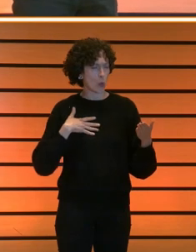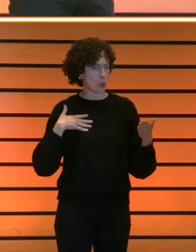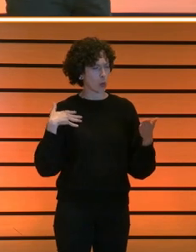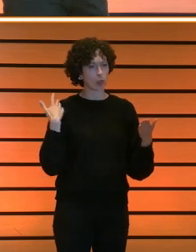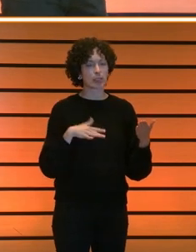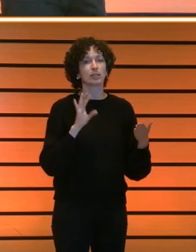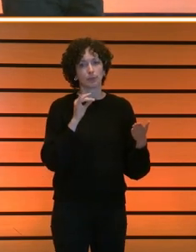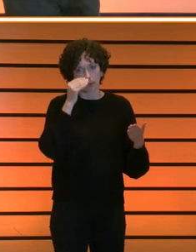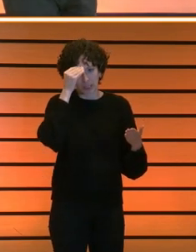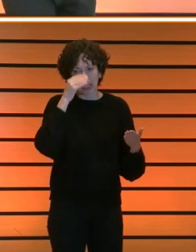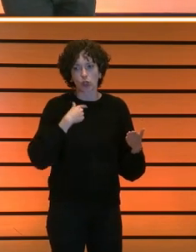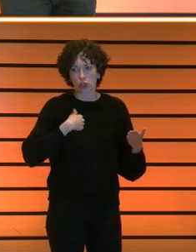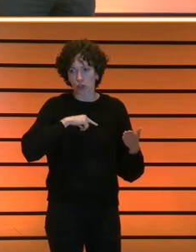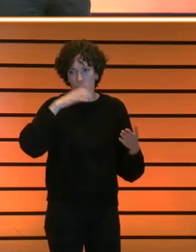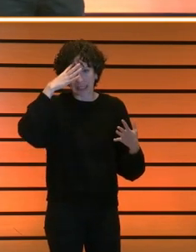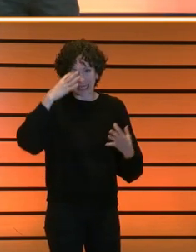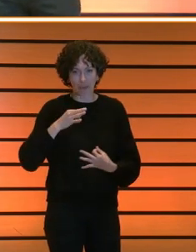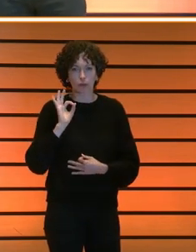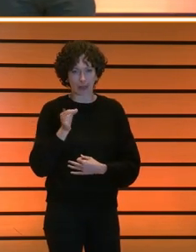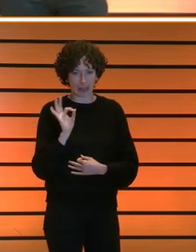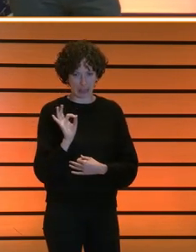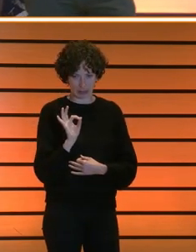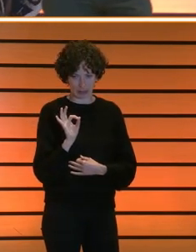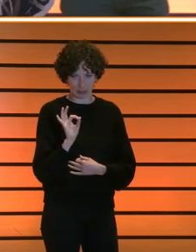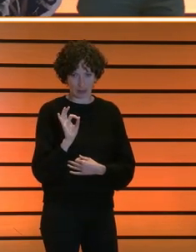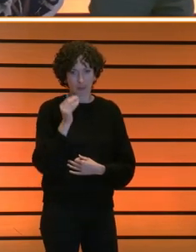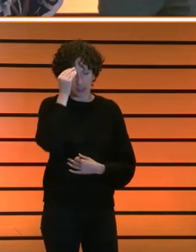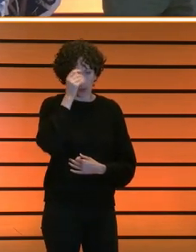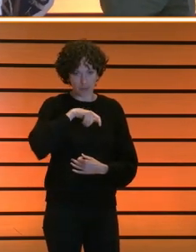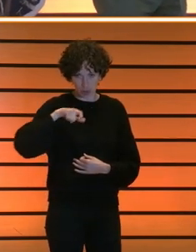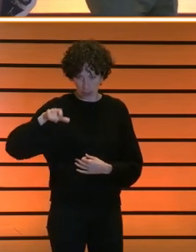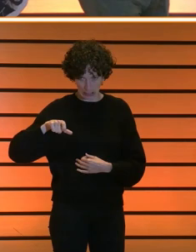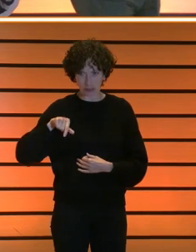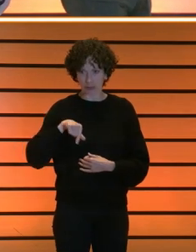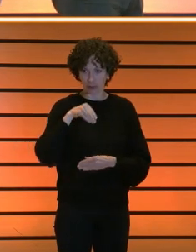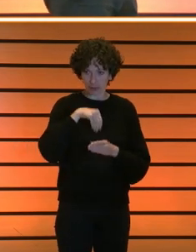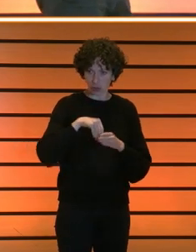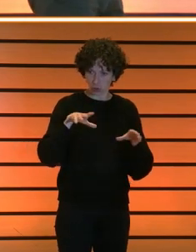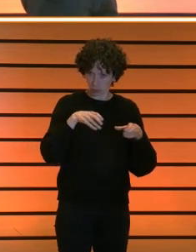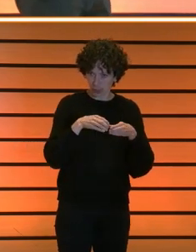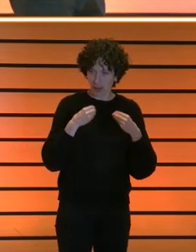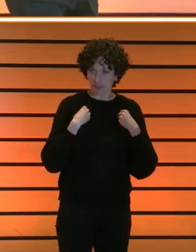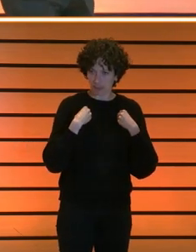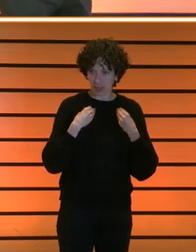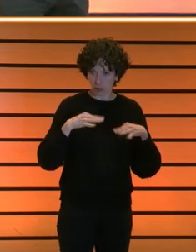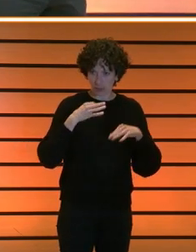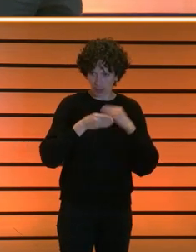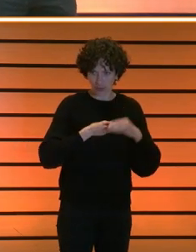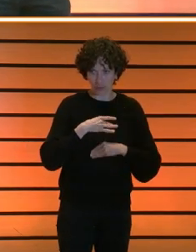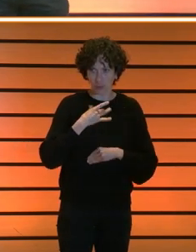vamos a suponer que nos lo creyéramos no y pensáramos que las personas pueden hacer vida normal en la comunidad con apoyos